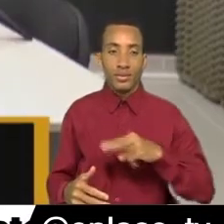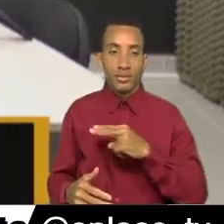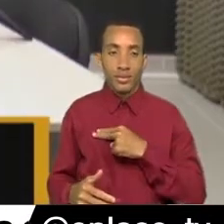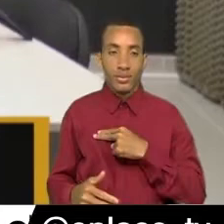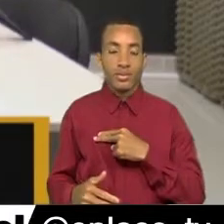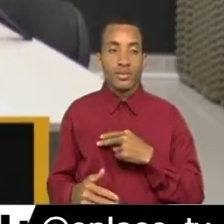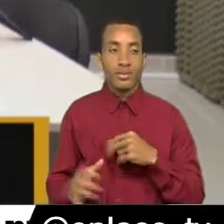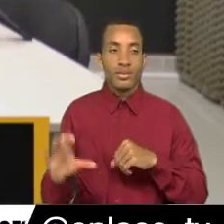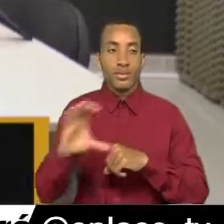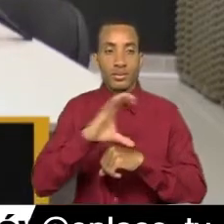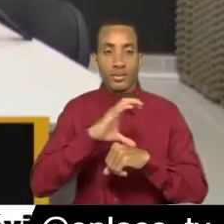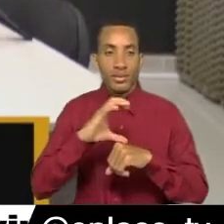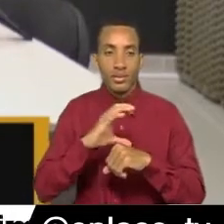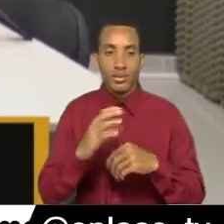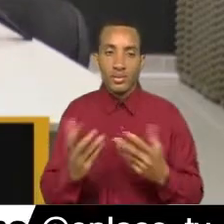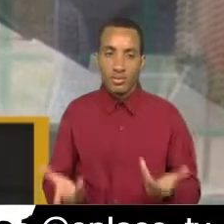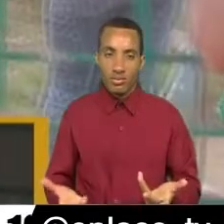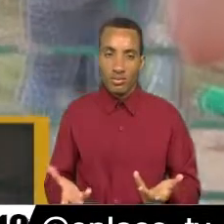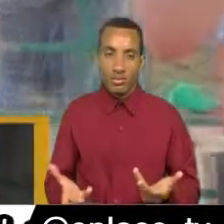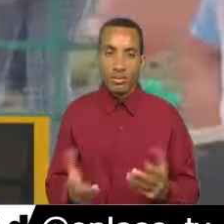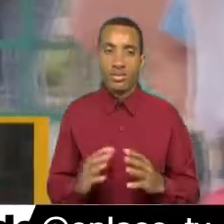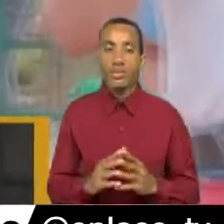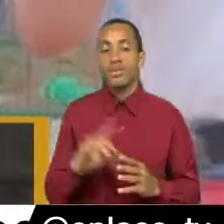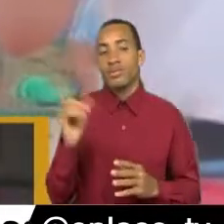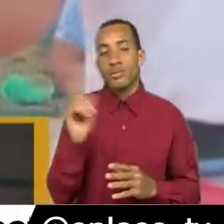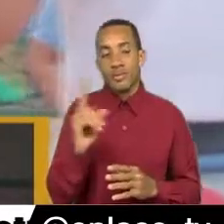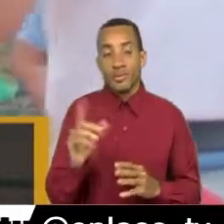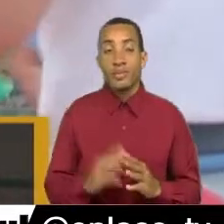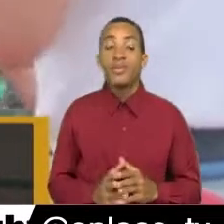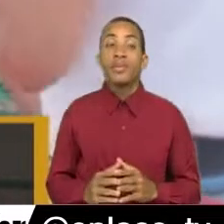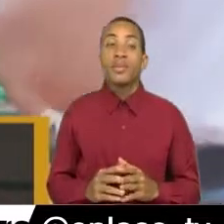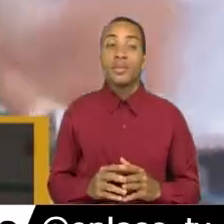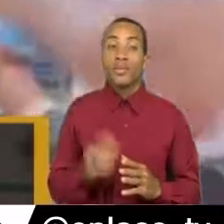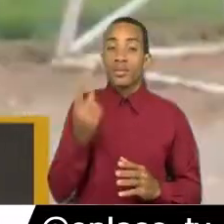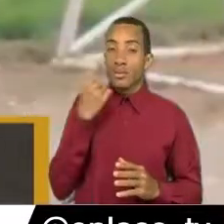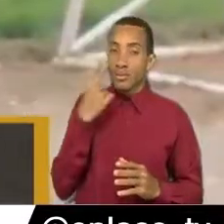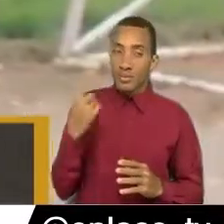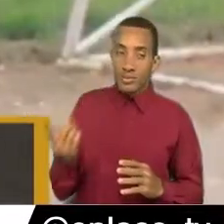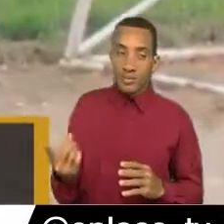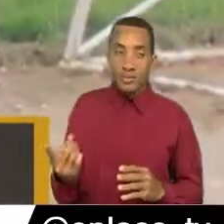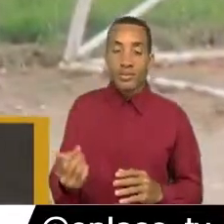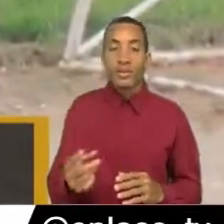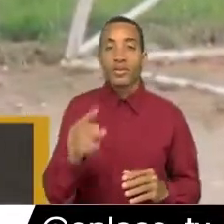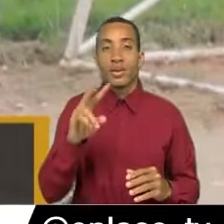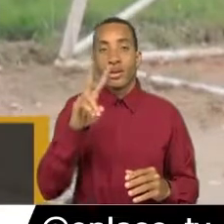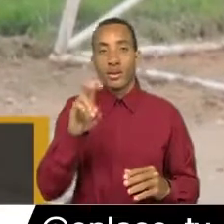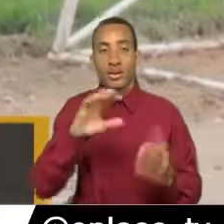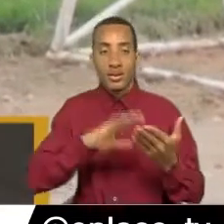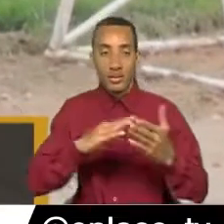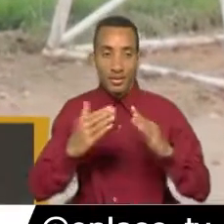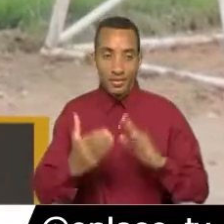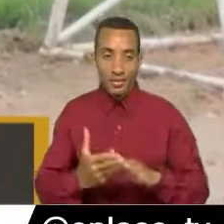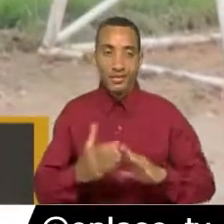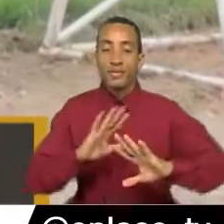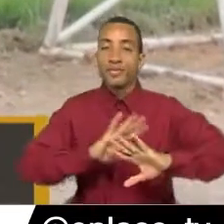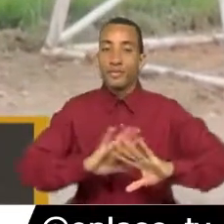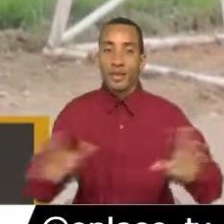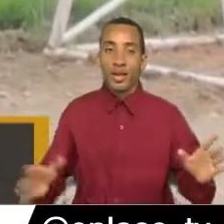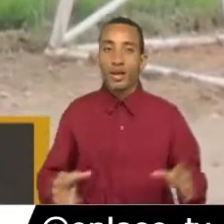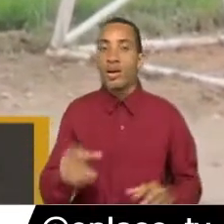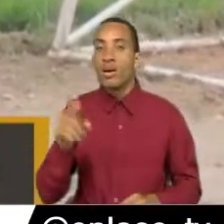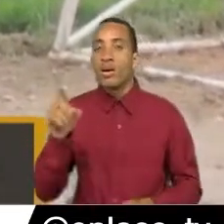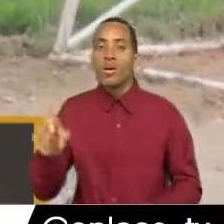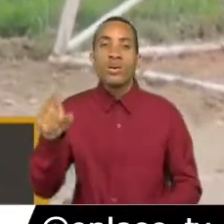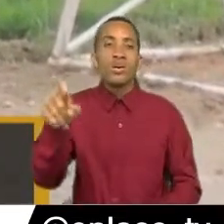no con las mejores, con el mejor aspecto. En esta iniciativa, que abarcará las 7 comunas de Barranca Bermeja, ya se identificaron 90